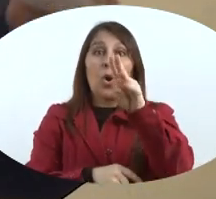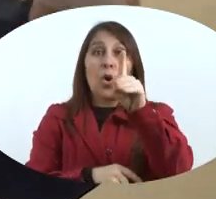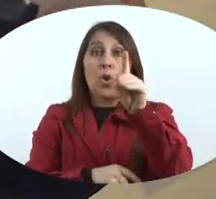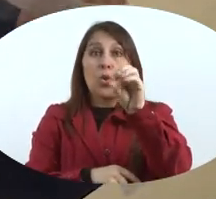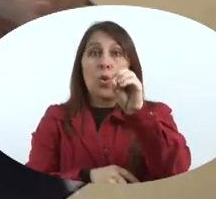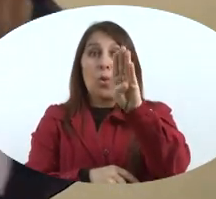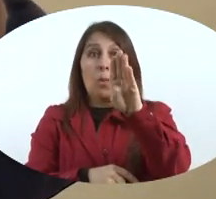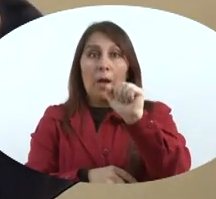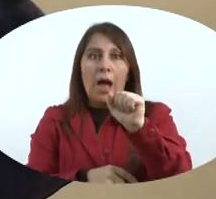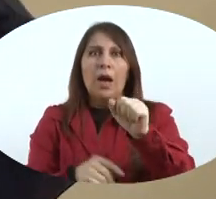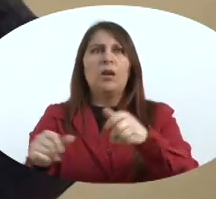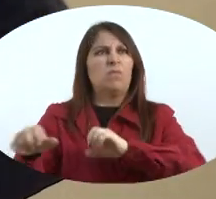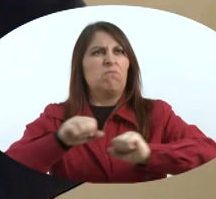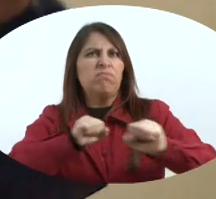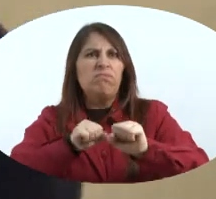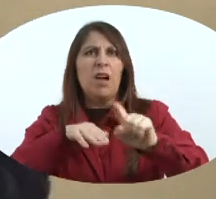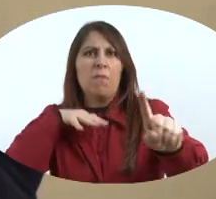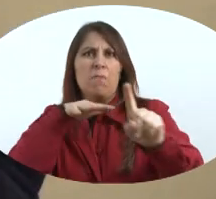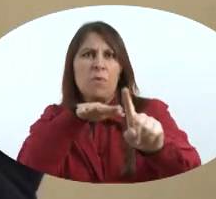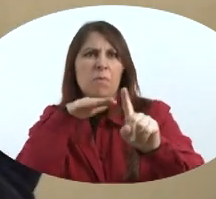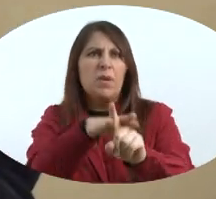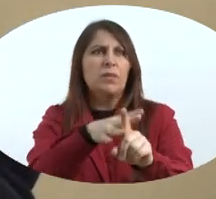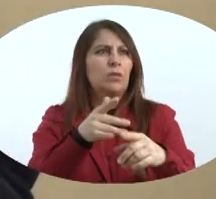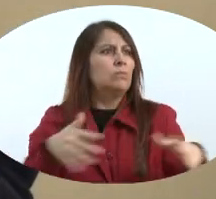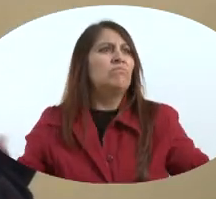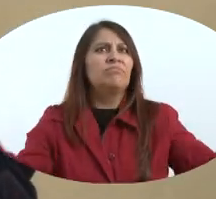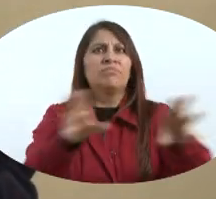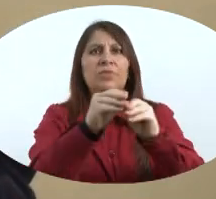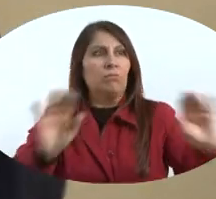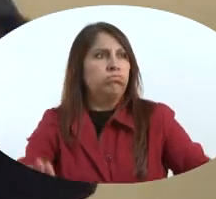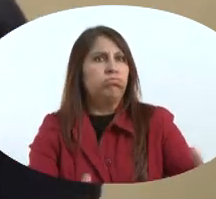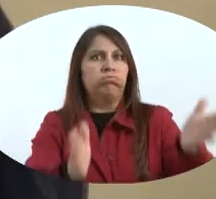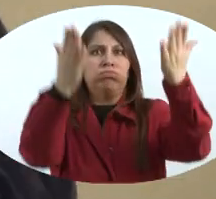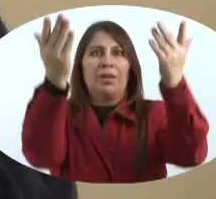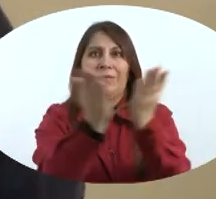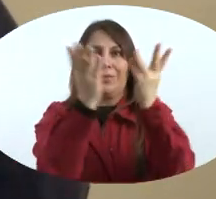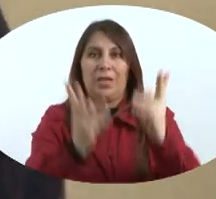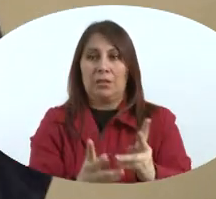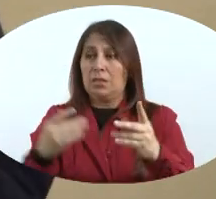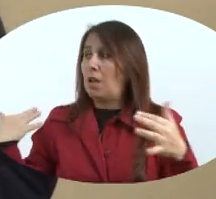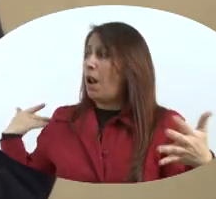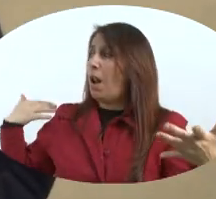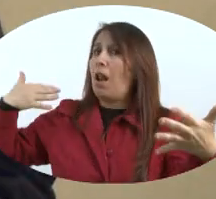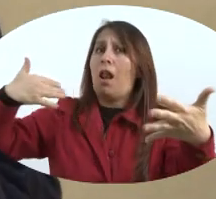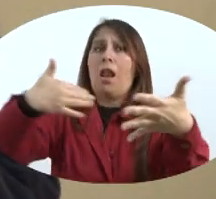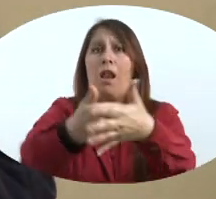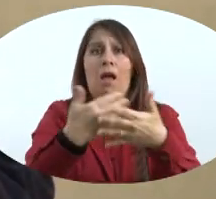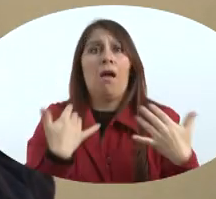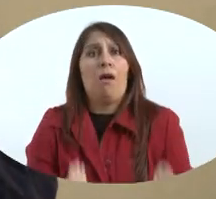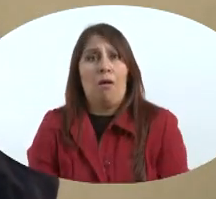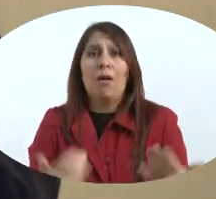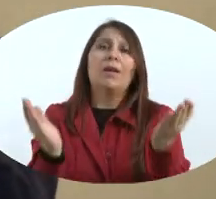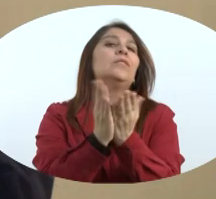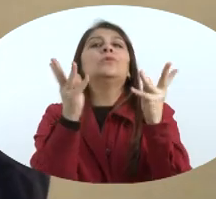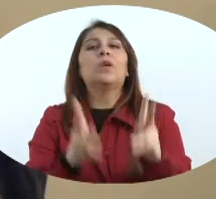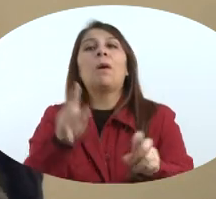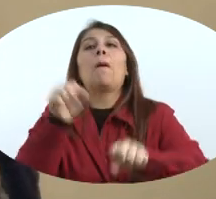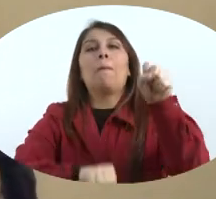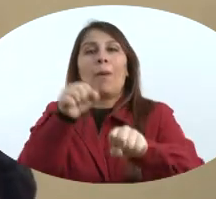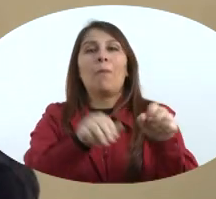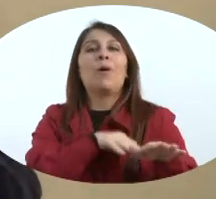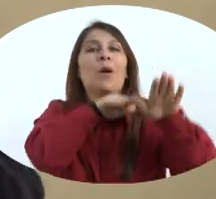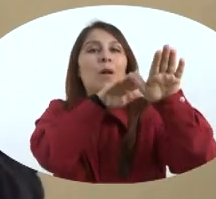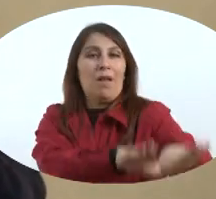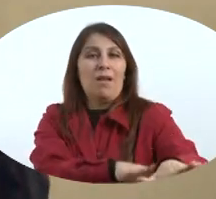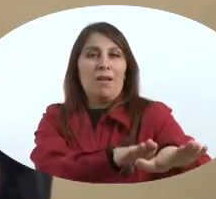latinoamérica unas jornadas de movilización y despertó al movimiento estudiantil en buena medida es que el día de hoy tenemos nosotros la posibilidad de los estudiantes tener una